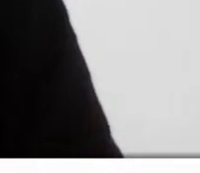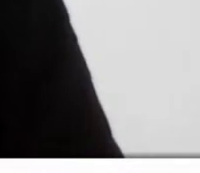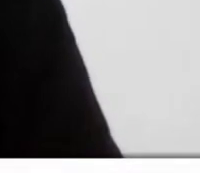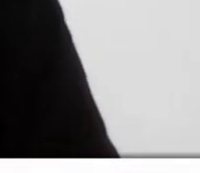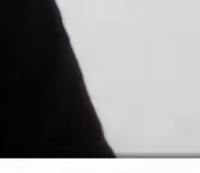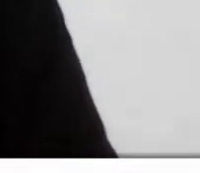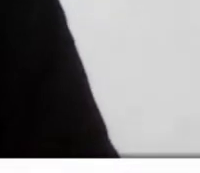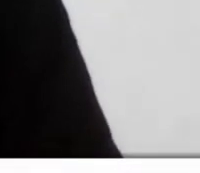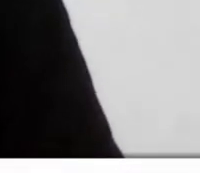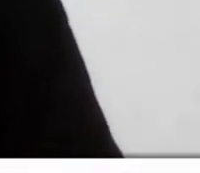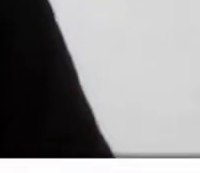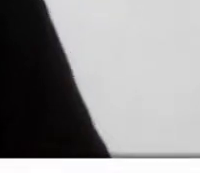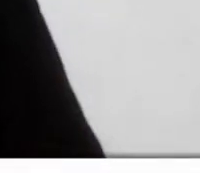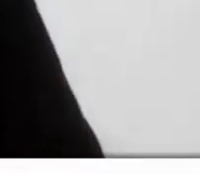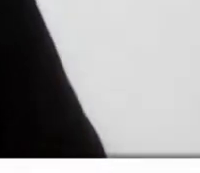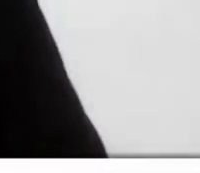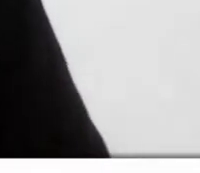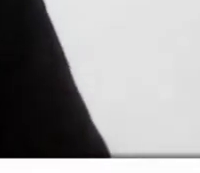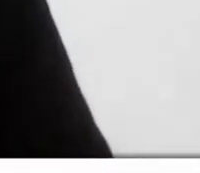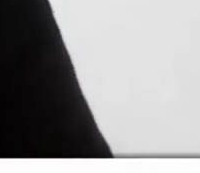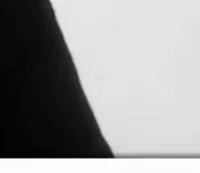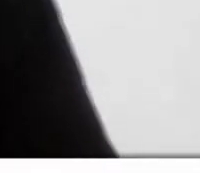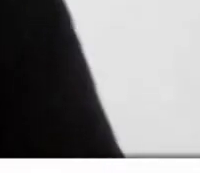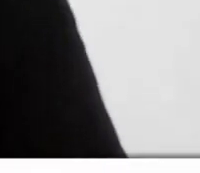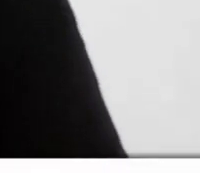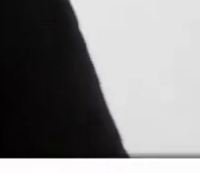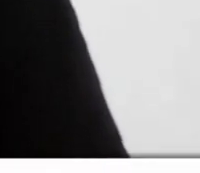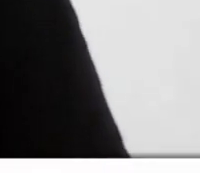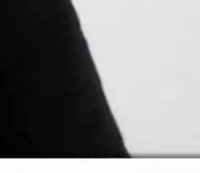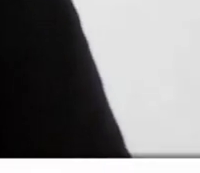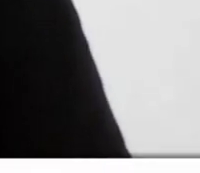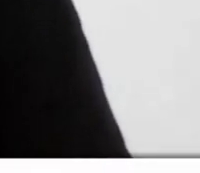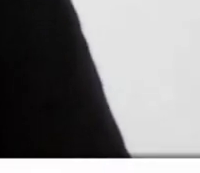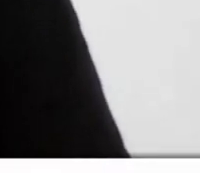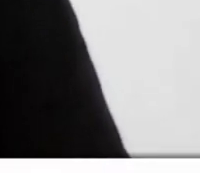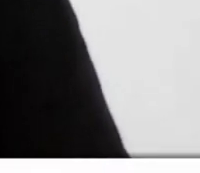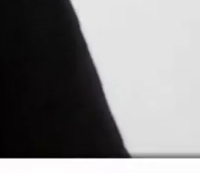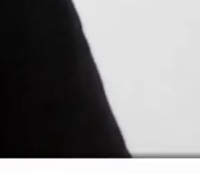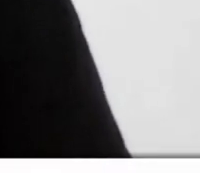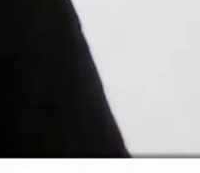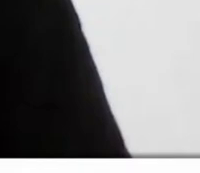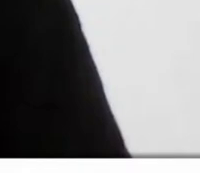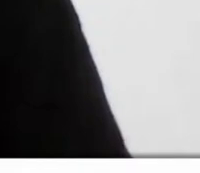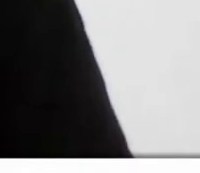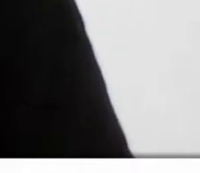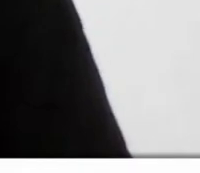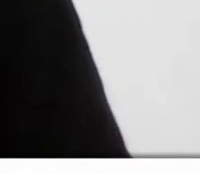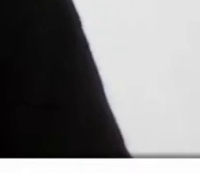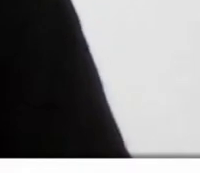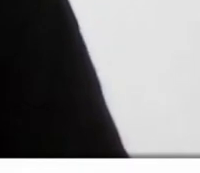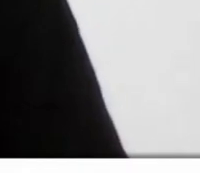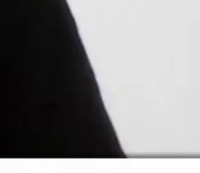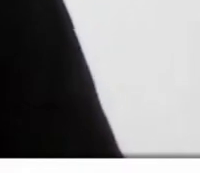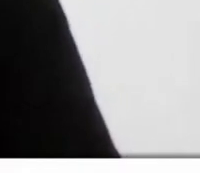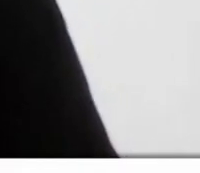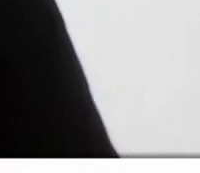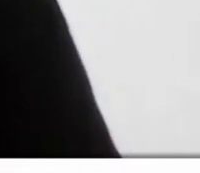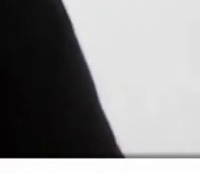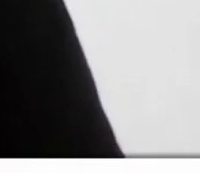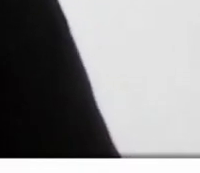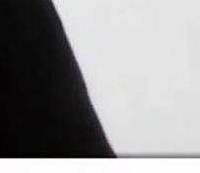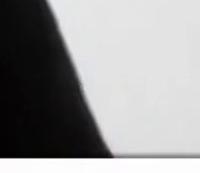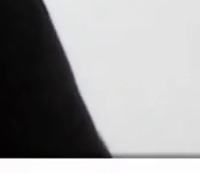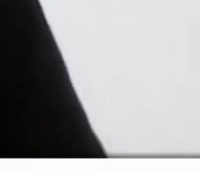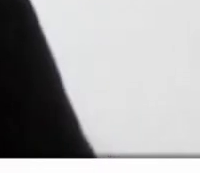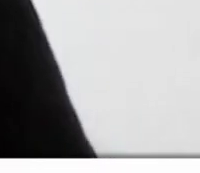junto con otros diputados como la diputada Zen, para sostener y para acompañar al sector del turismo, de la